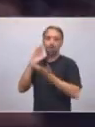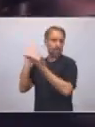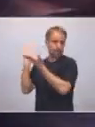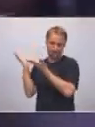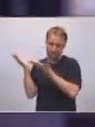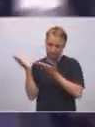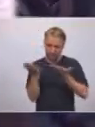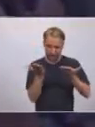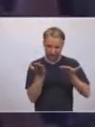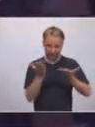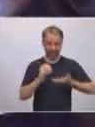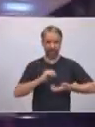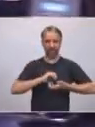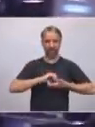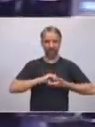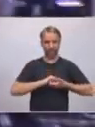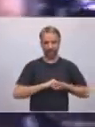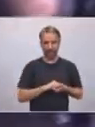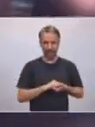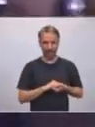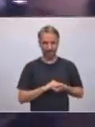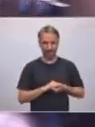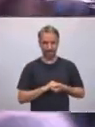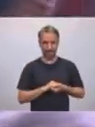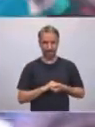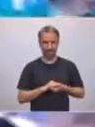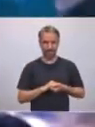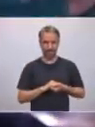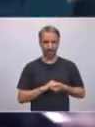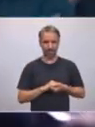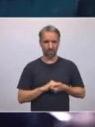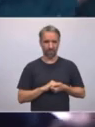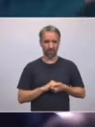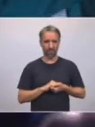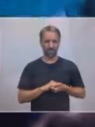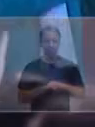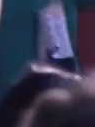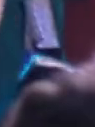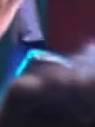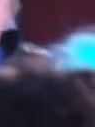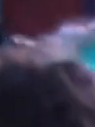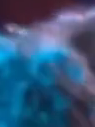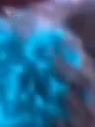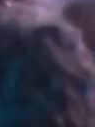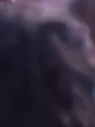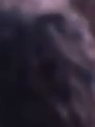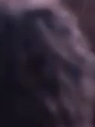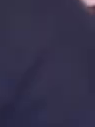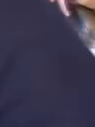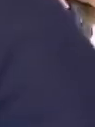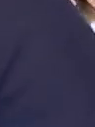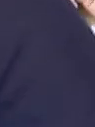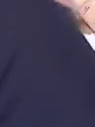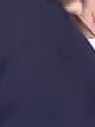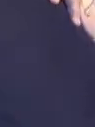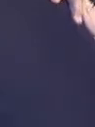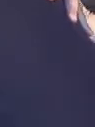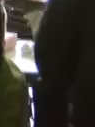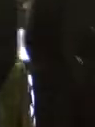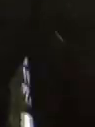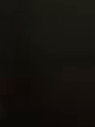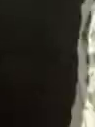por 4 años, eran 140.000 millones. Y de los 70.000 millones de dólares que se tomaron de deuda, ¿sí?, en total, sobre el